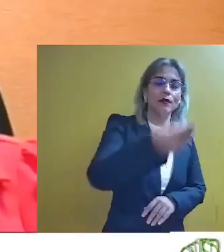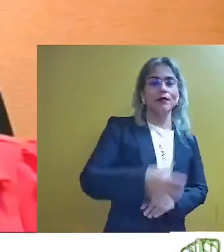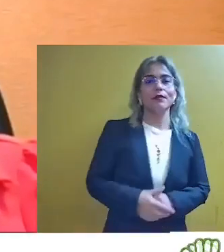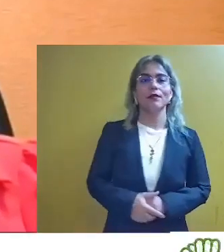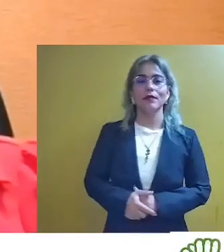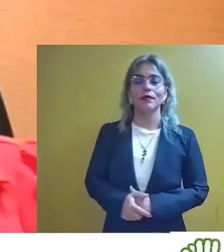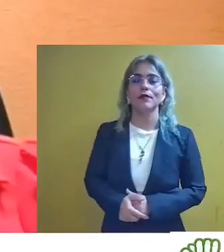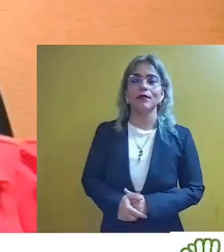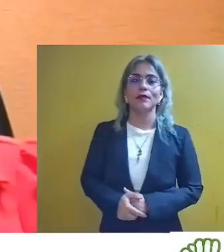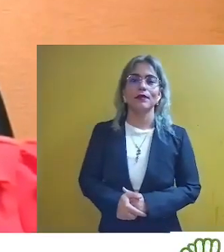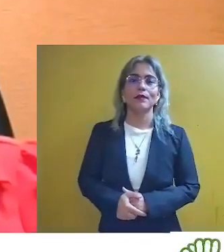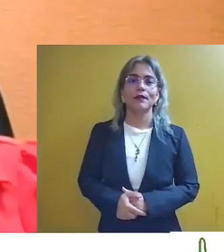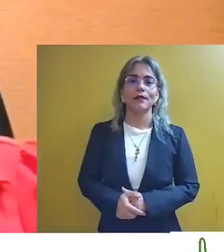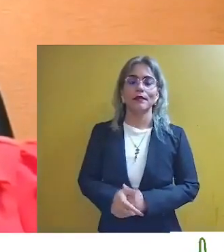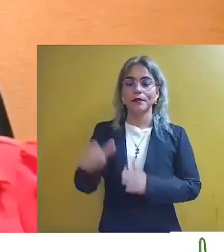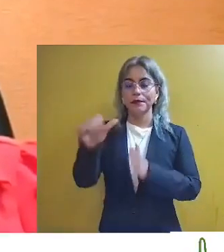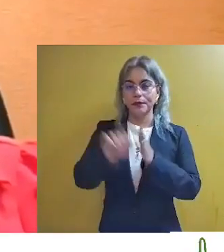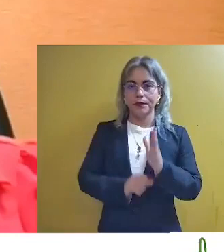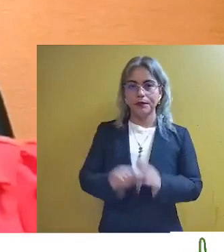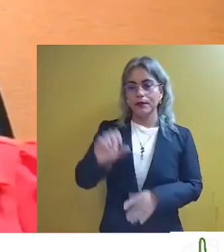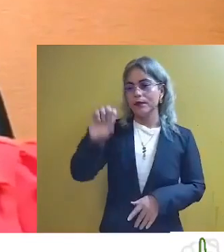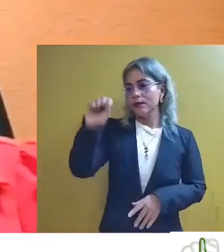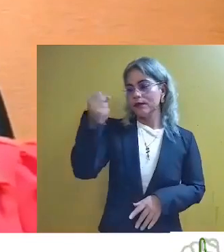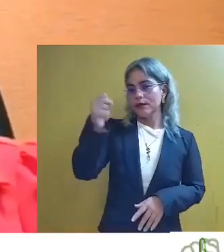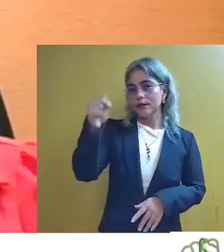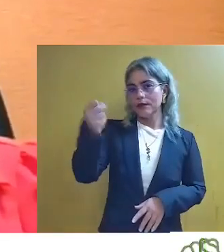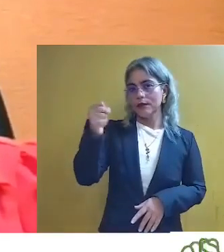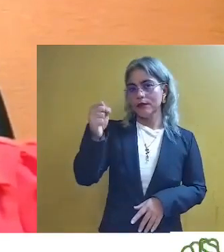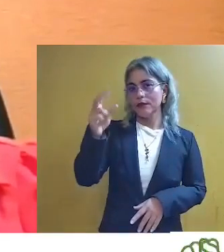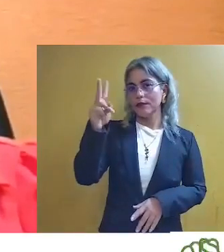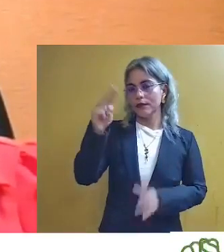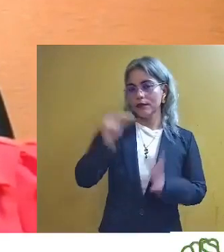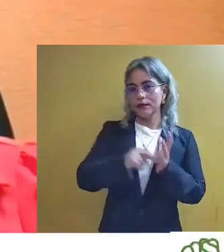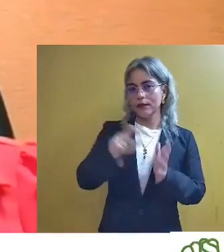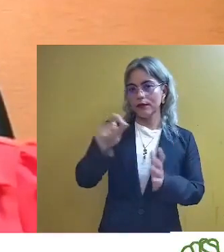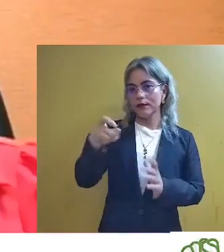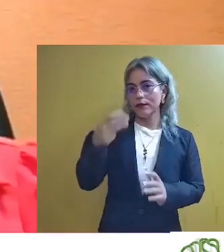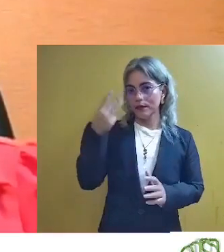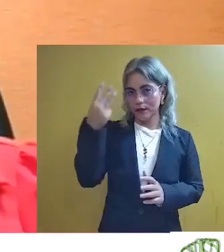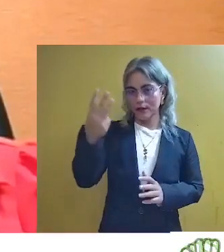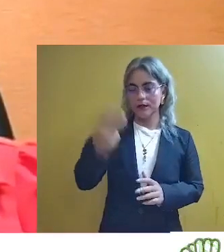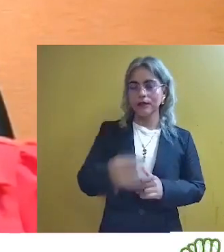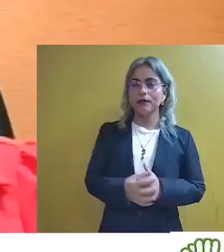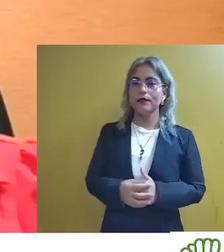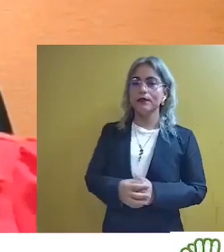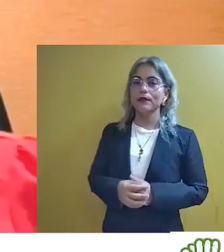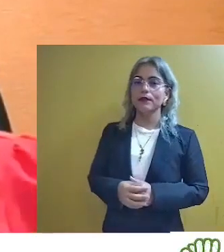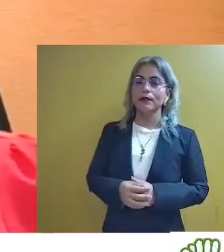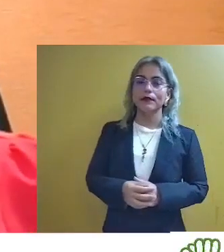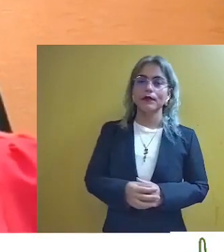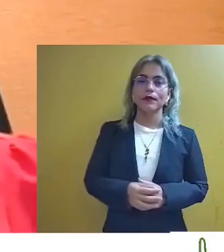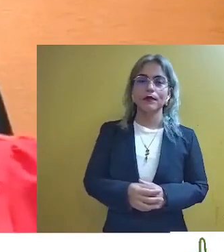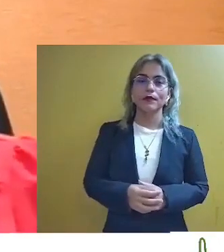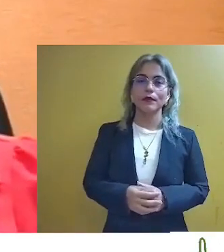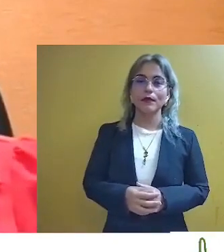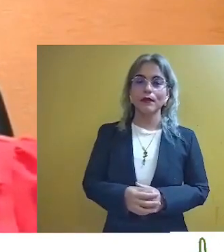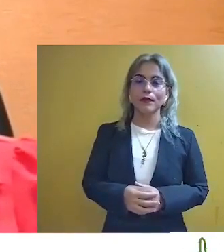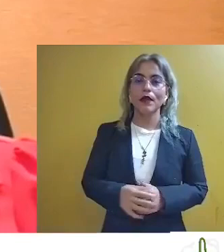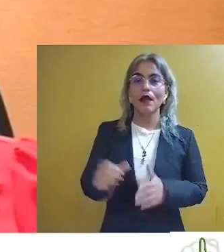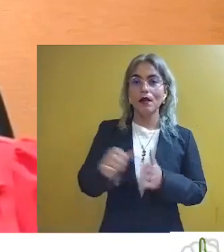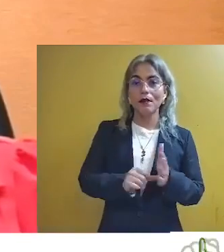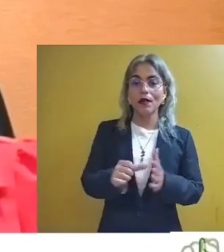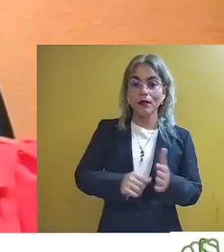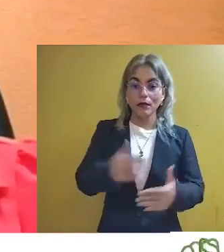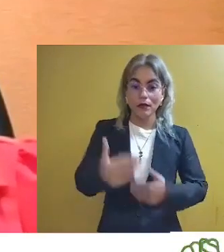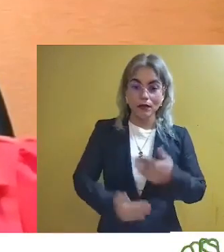en el mes de septiembre del año 2023. Es decir, meses después de